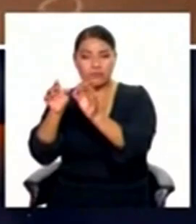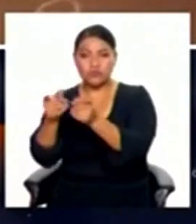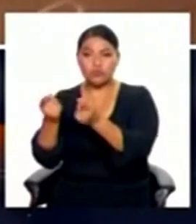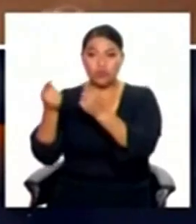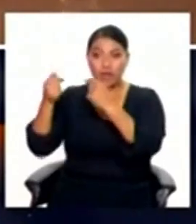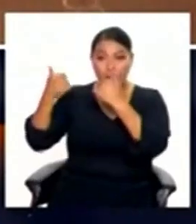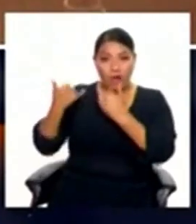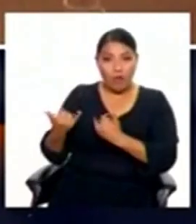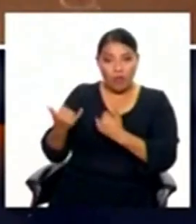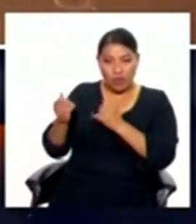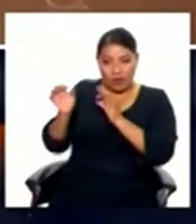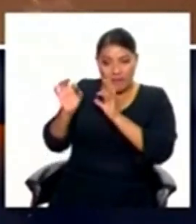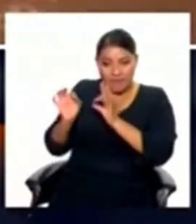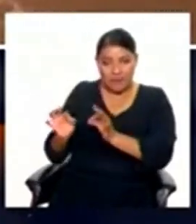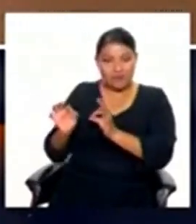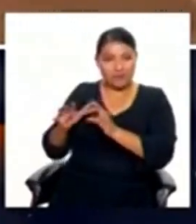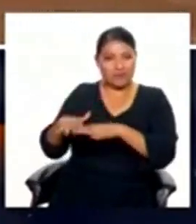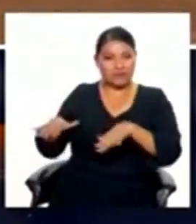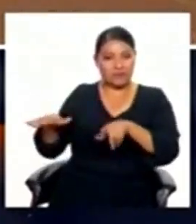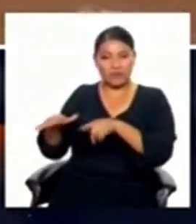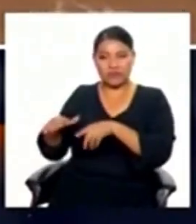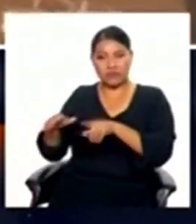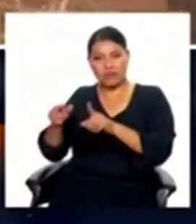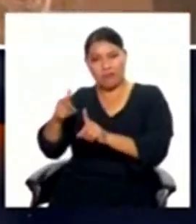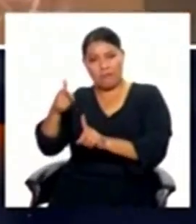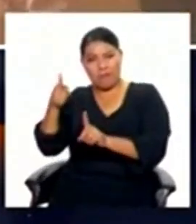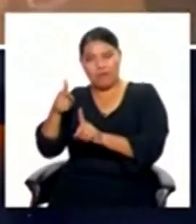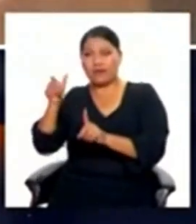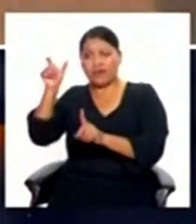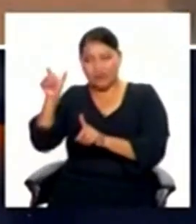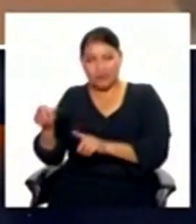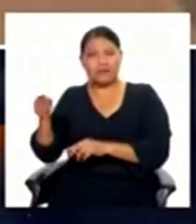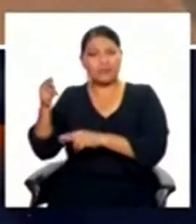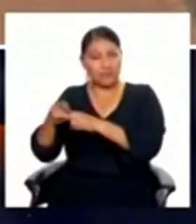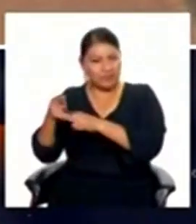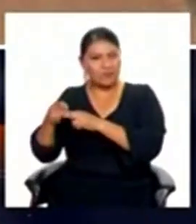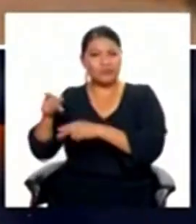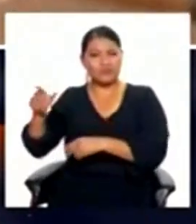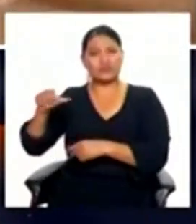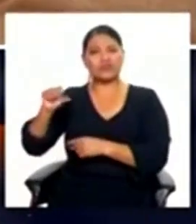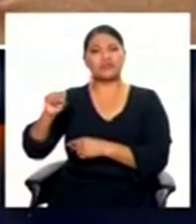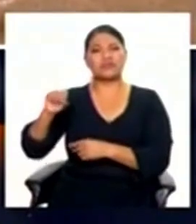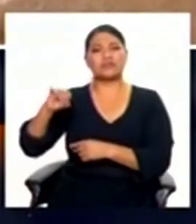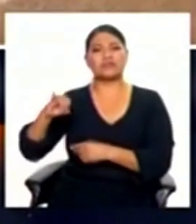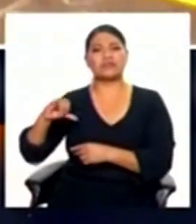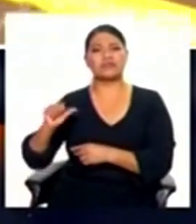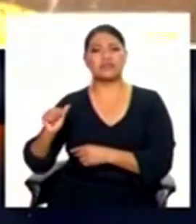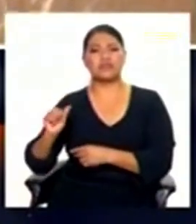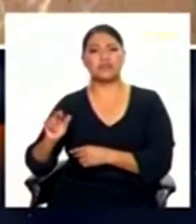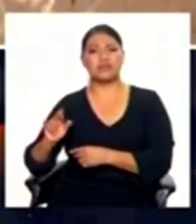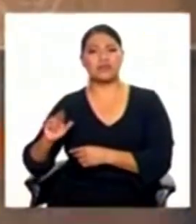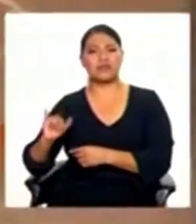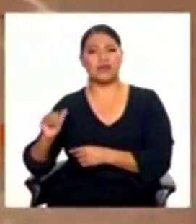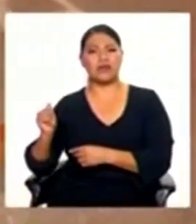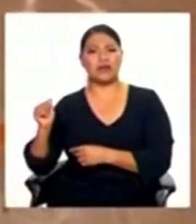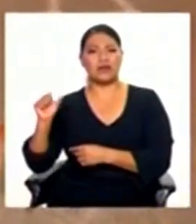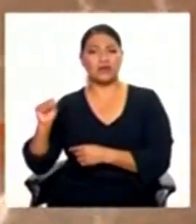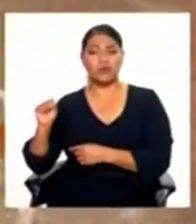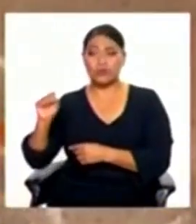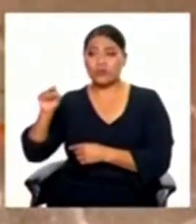se disputan aquí, son sicarios, están, digamos, en una escalada de